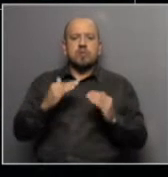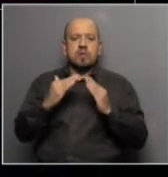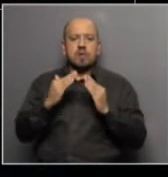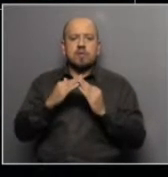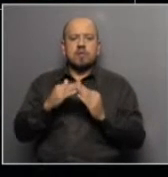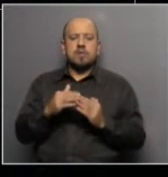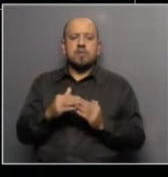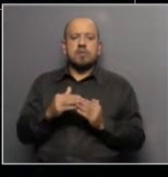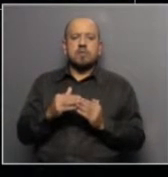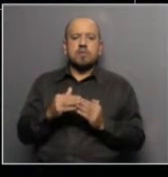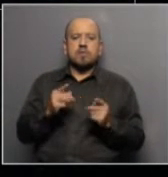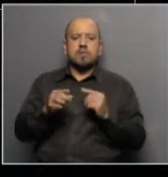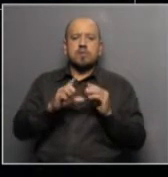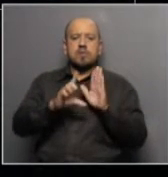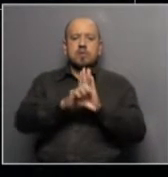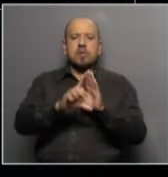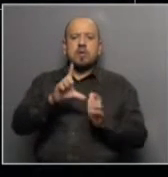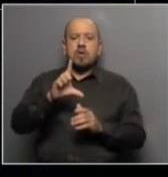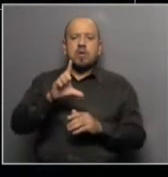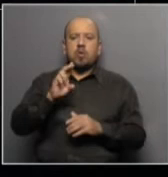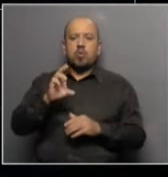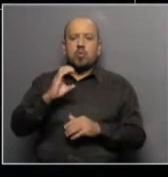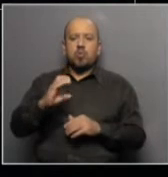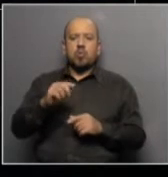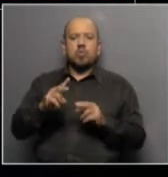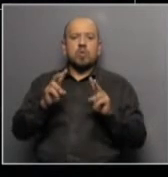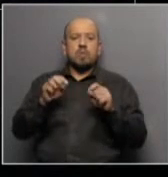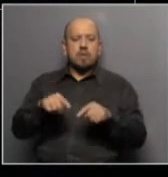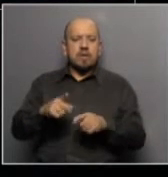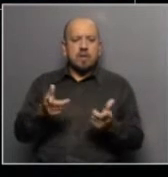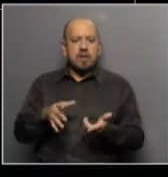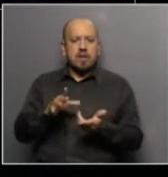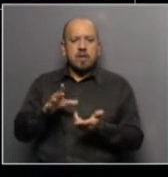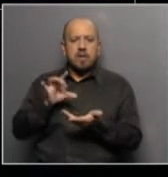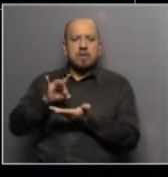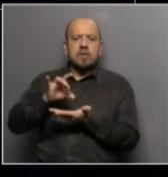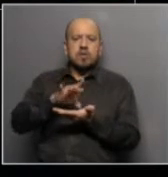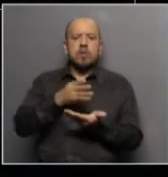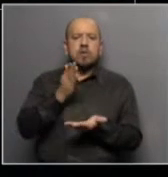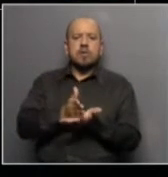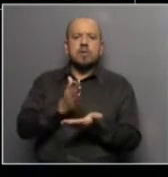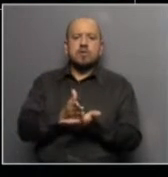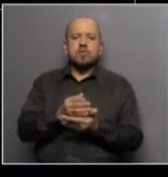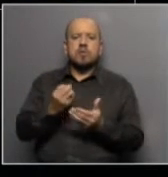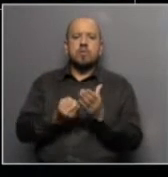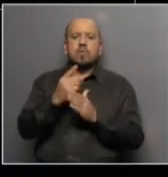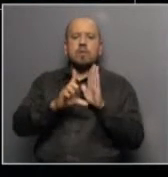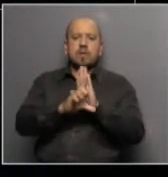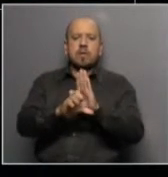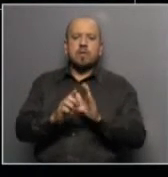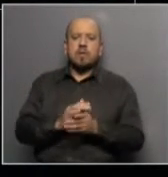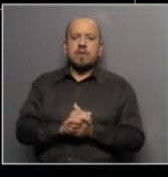frecuentes. La LUC realizó cambios con respecto a los desalojos. ¿En qué afecta a los derechos esta nueva ley?